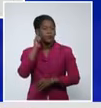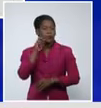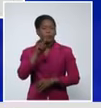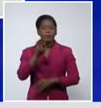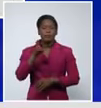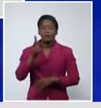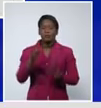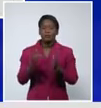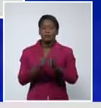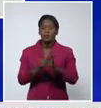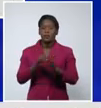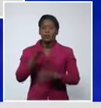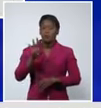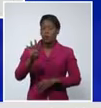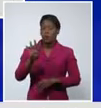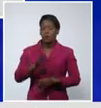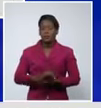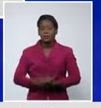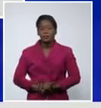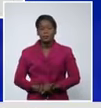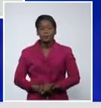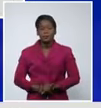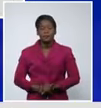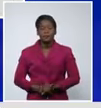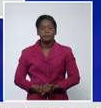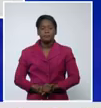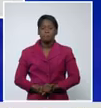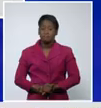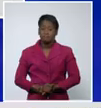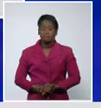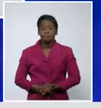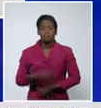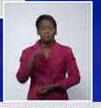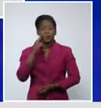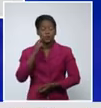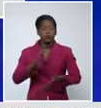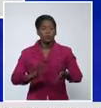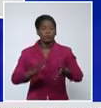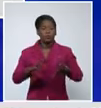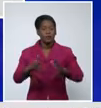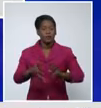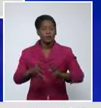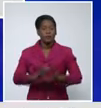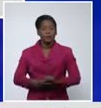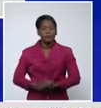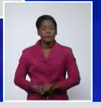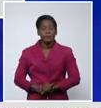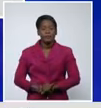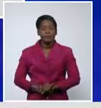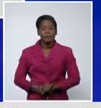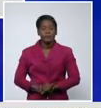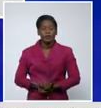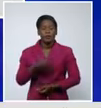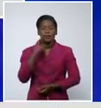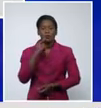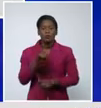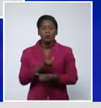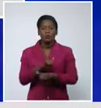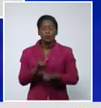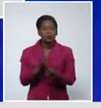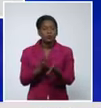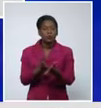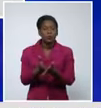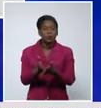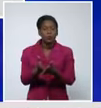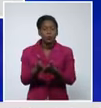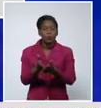23.004. Y bueno, realmente estamos casi con un comportamiento similar,